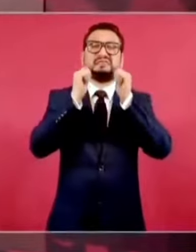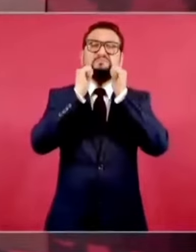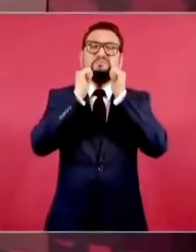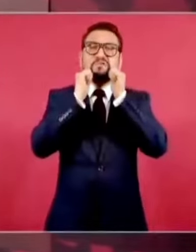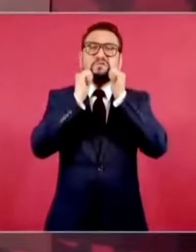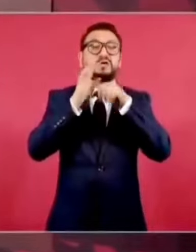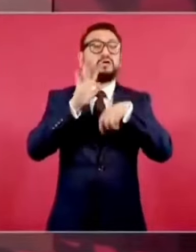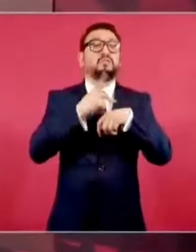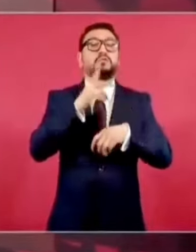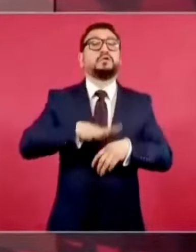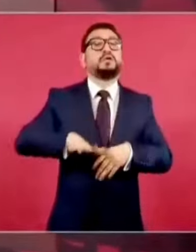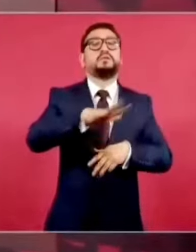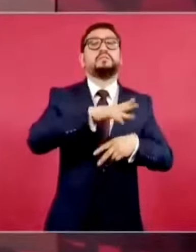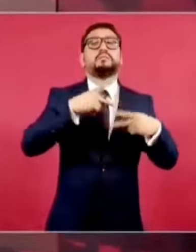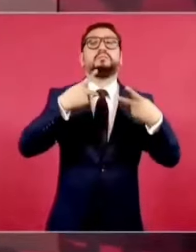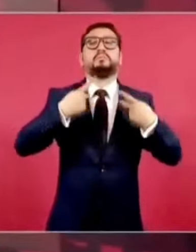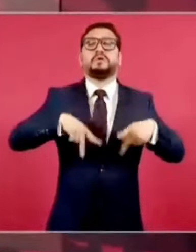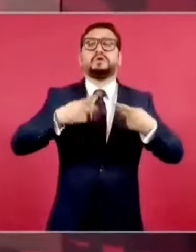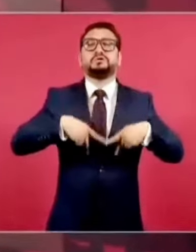tenía